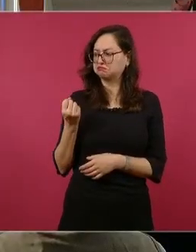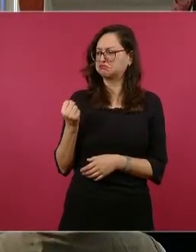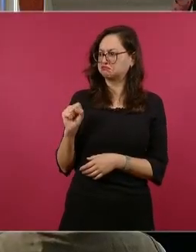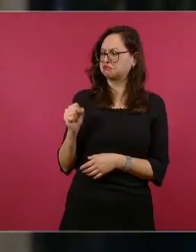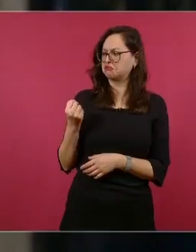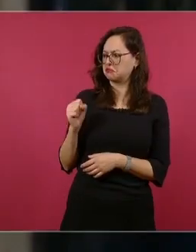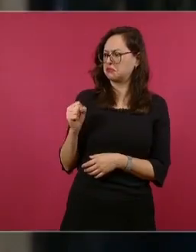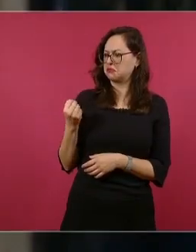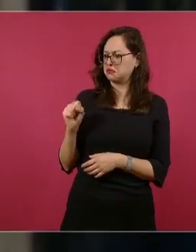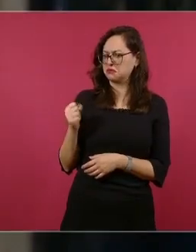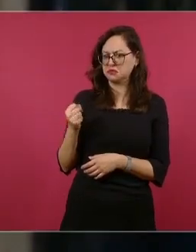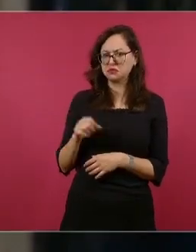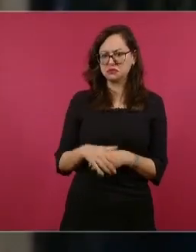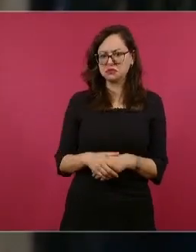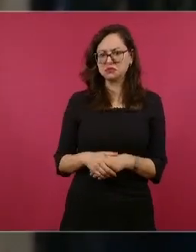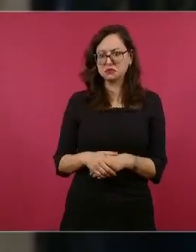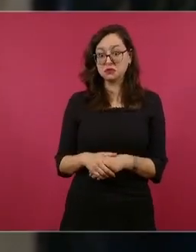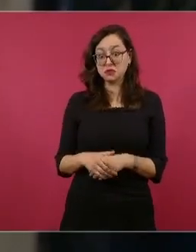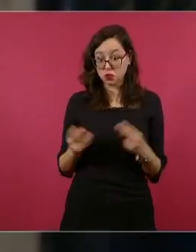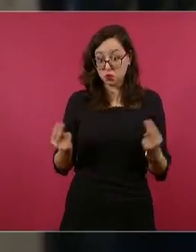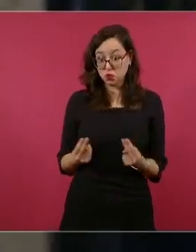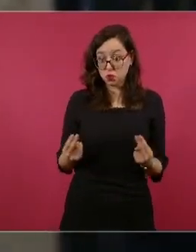la aprobación por la urgencia que mencionó.